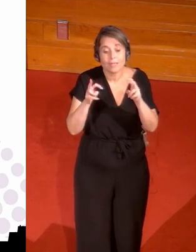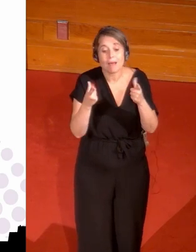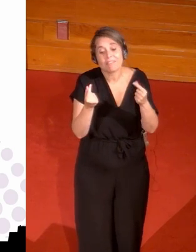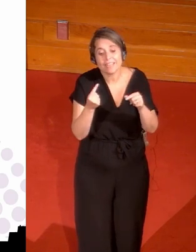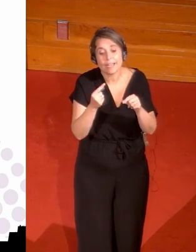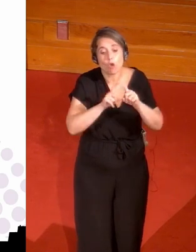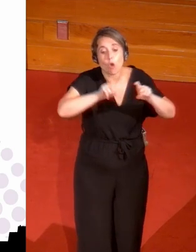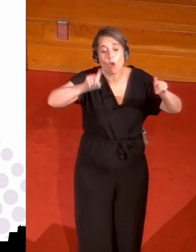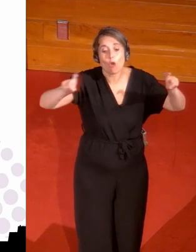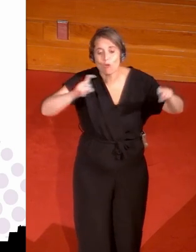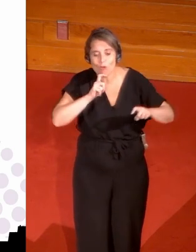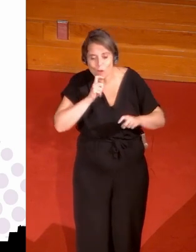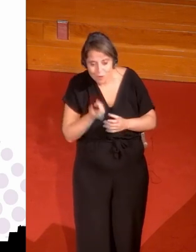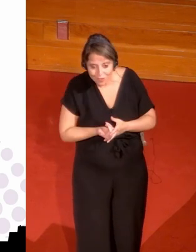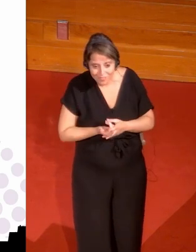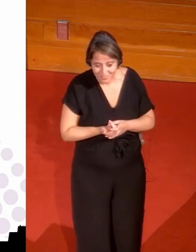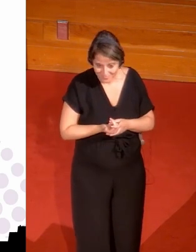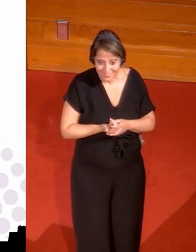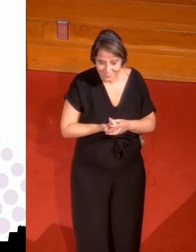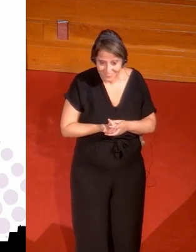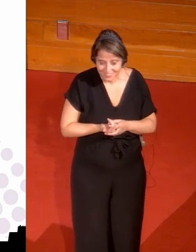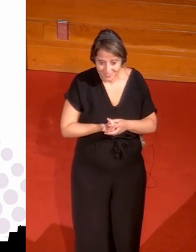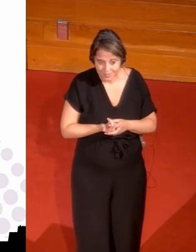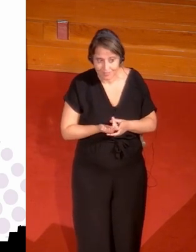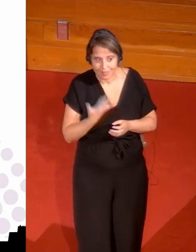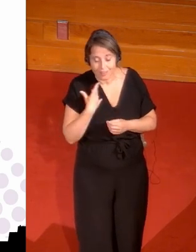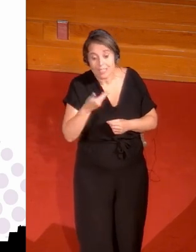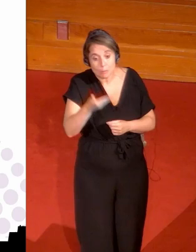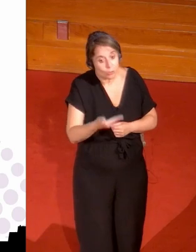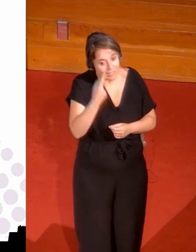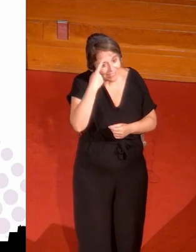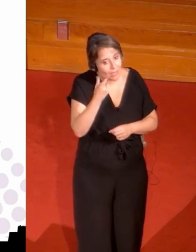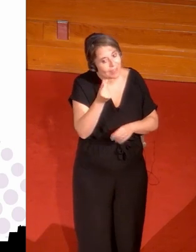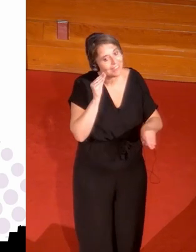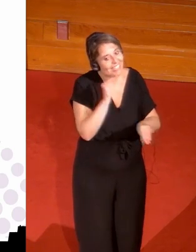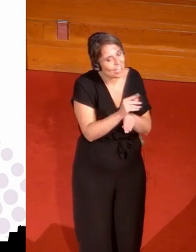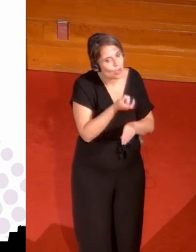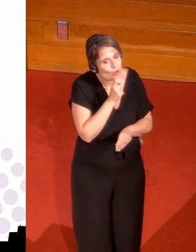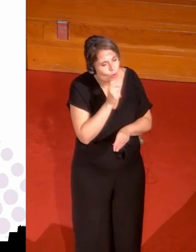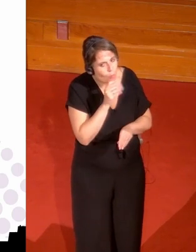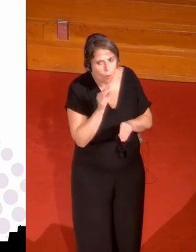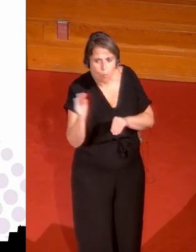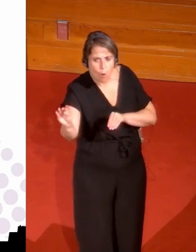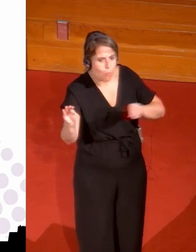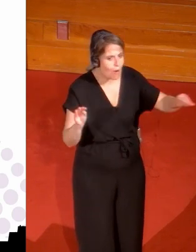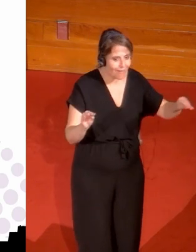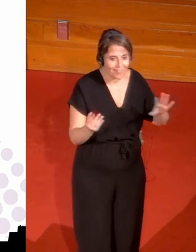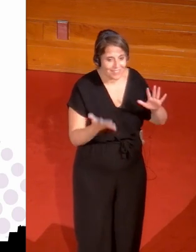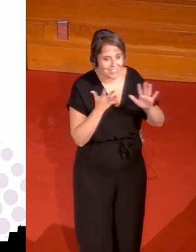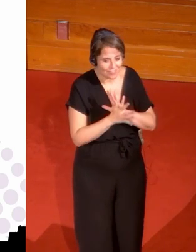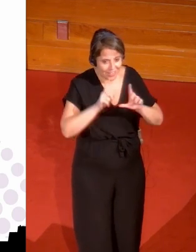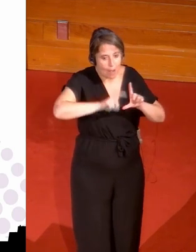dinero y entonces por ejemplo uno y y y casi se tiene más en cuenta Cómo va la donación de como como un